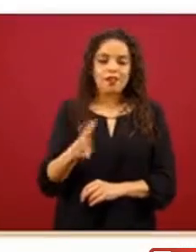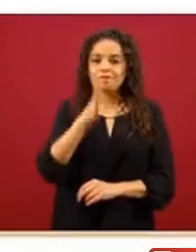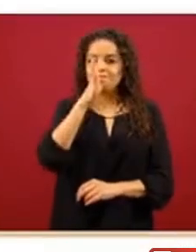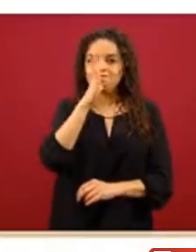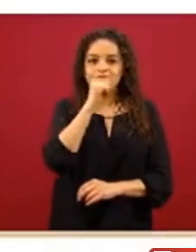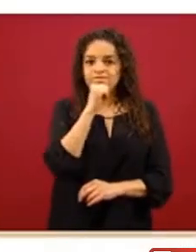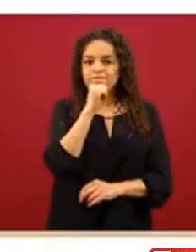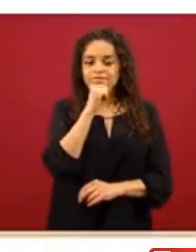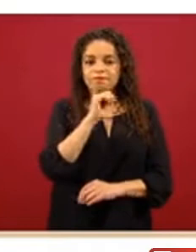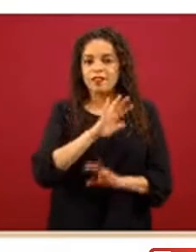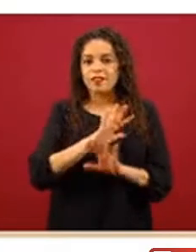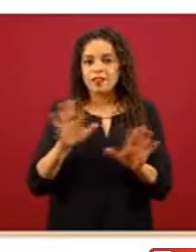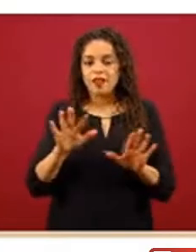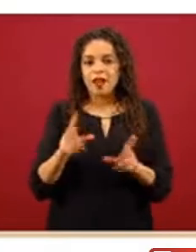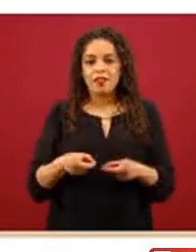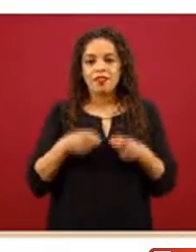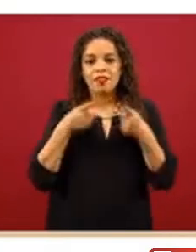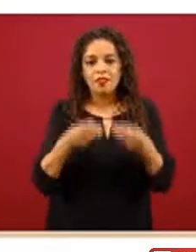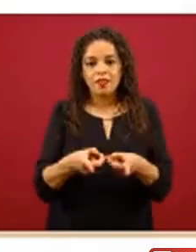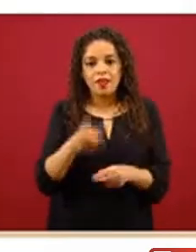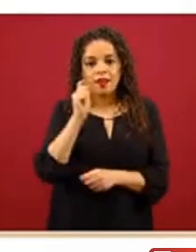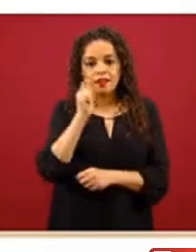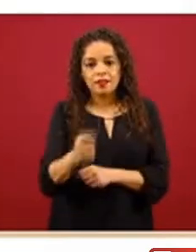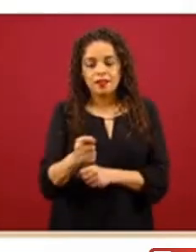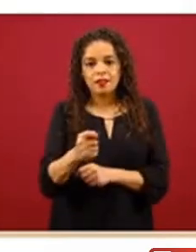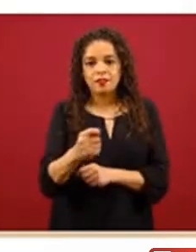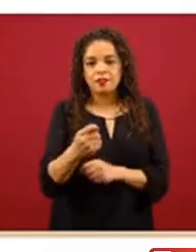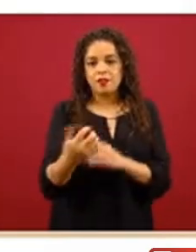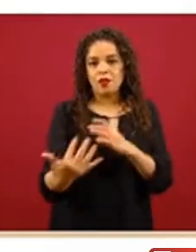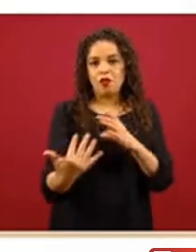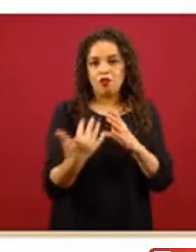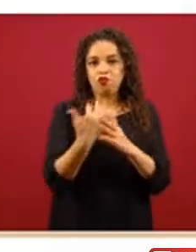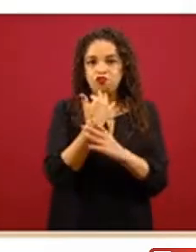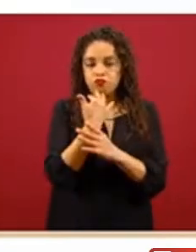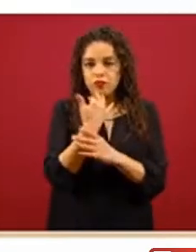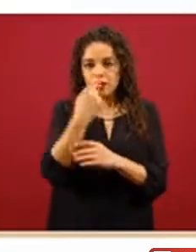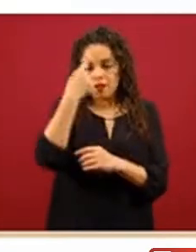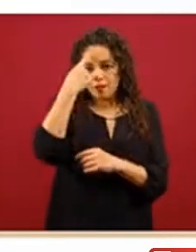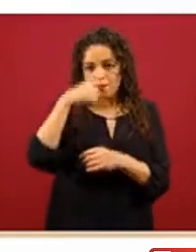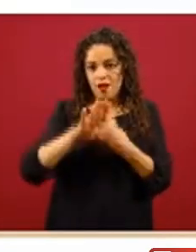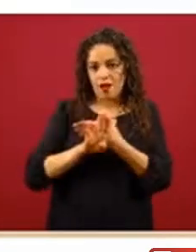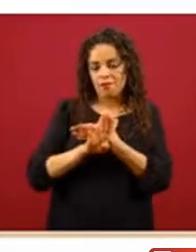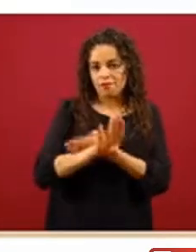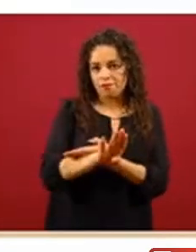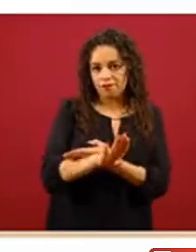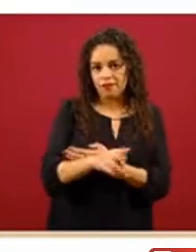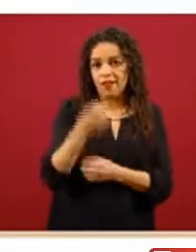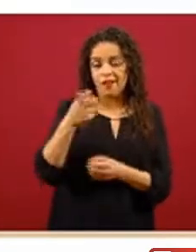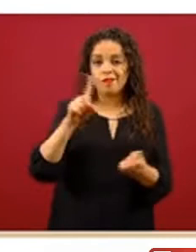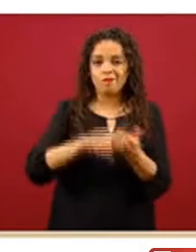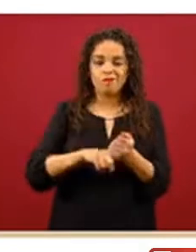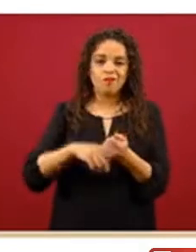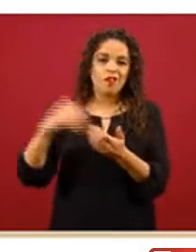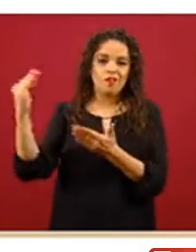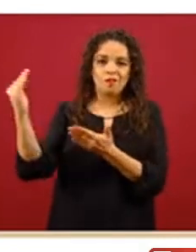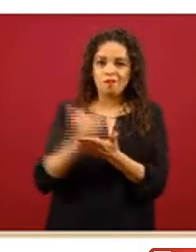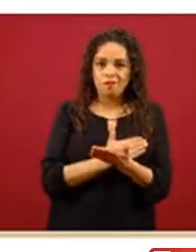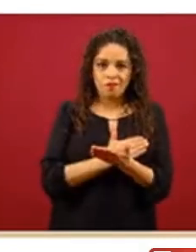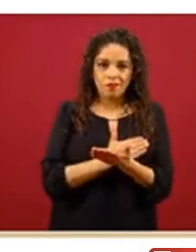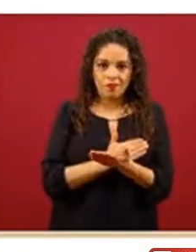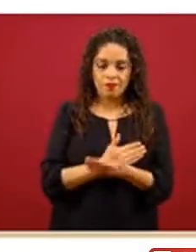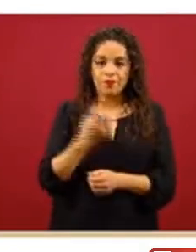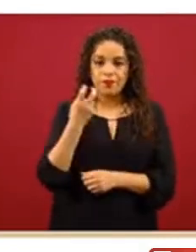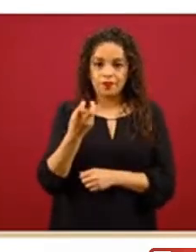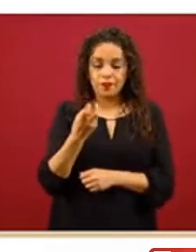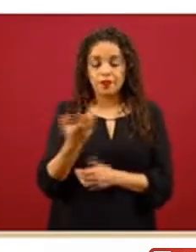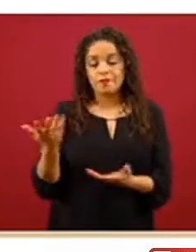factor de filtración que sea adecuado y disminuye rápidamente. Se genera uno de los factores